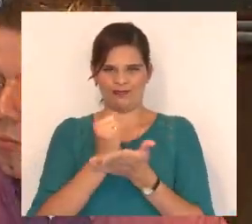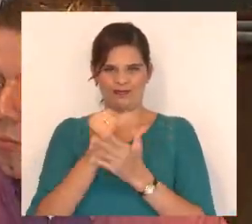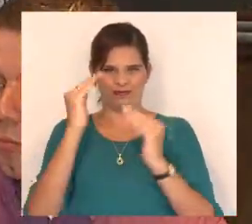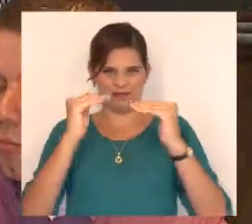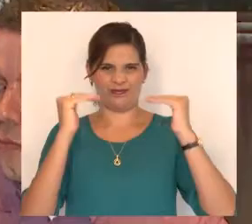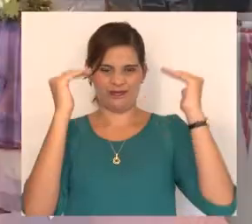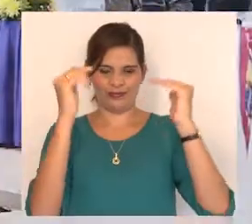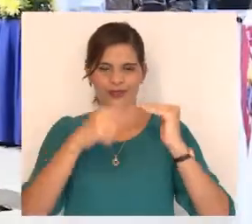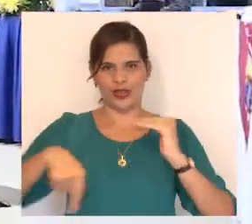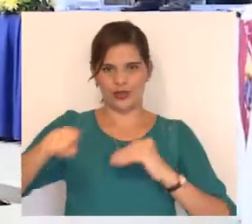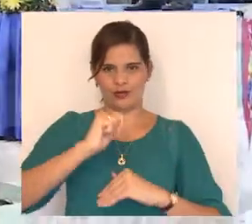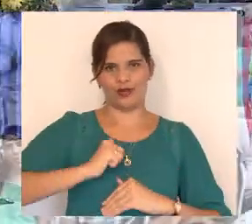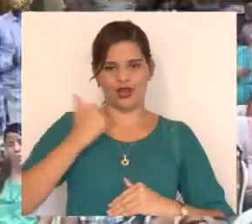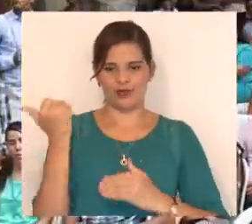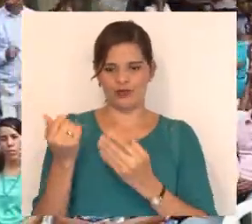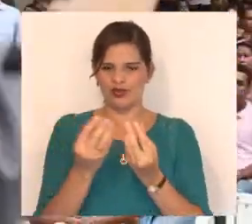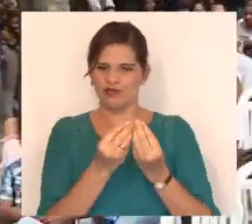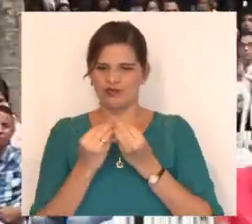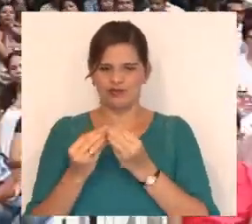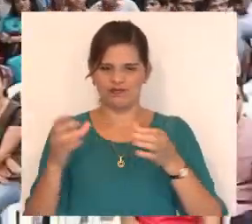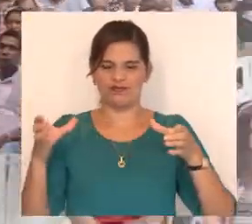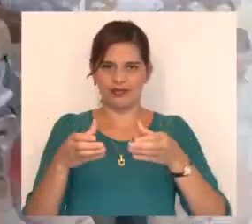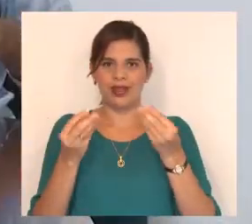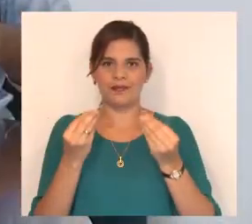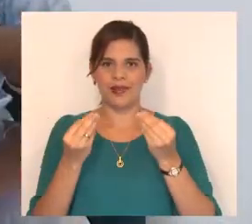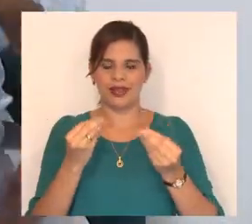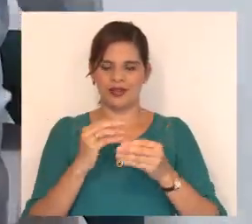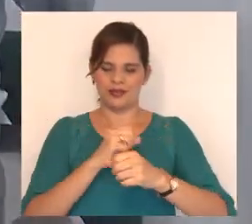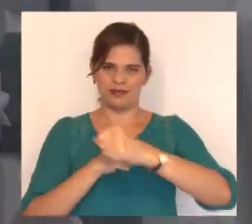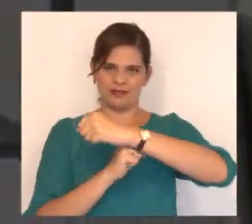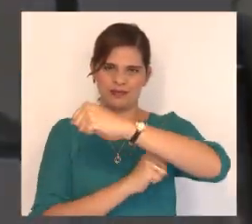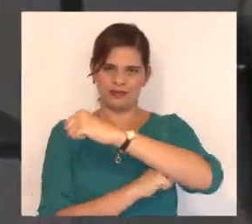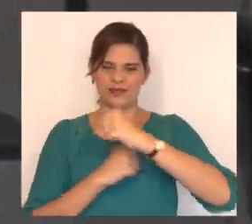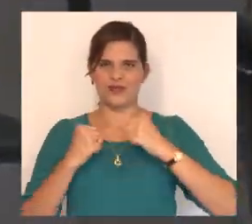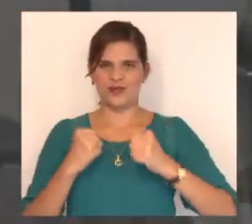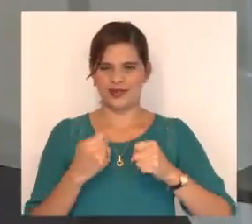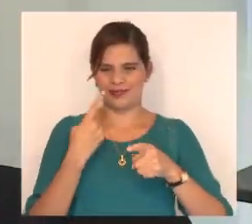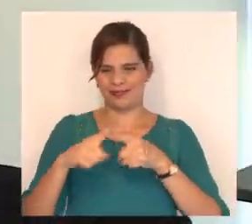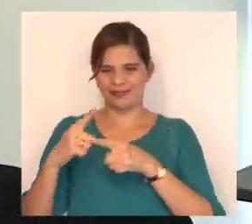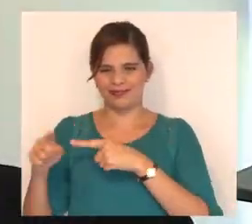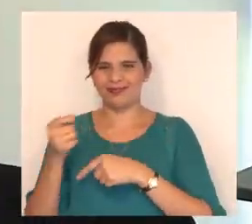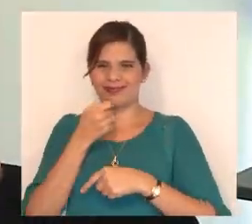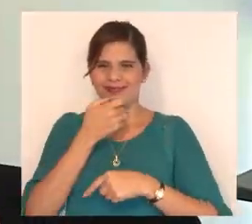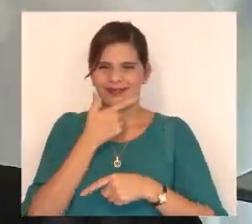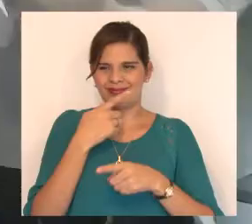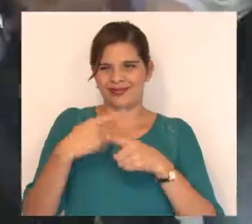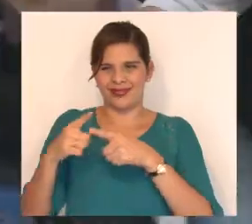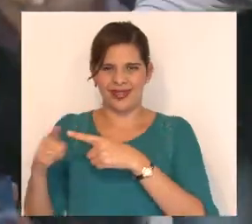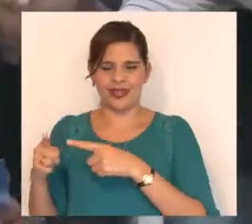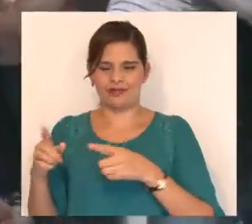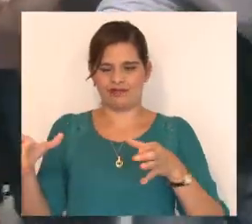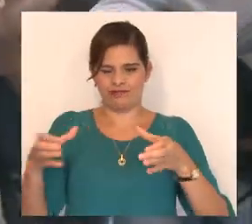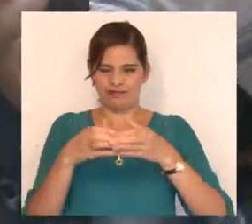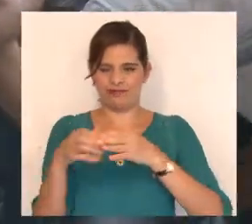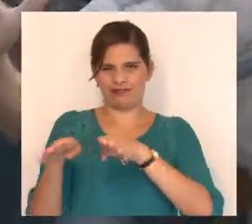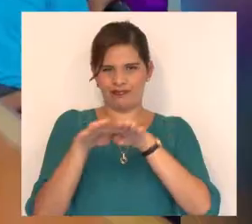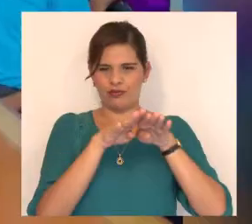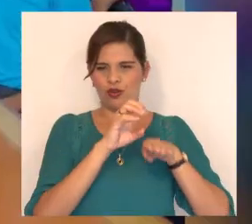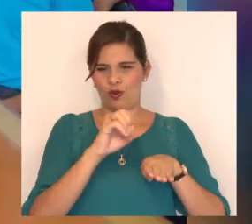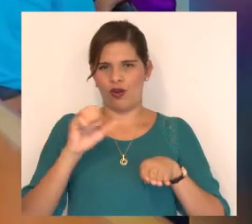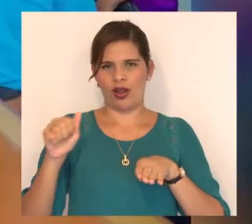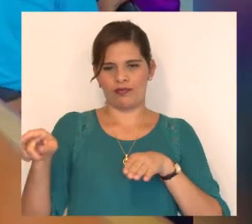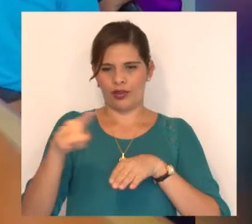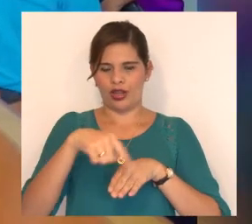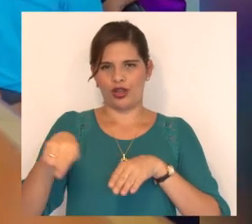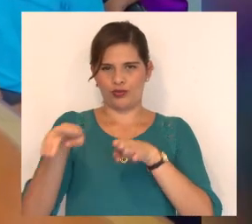la sesión para adoptar el programa para el fortalecimiento de las competencias genéricas y específicas para que nuestros compañeros se vuelvan los mejores